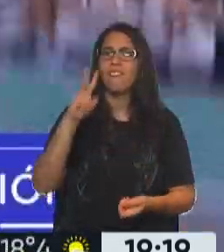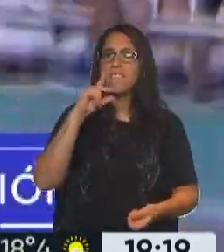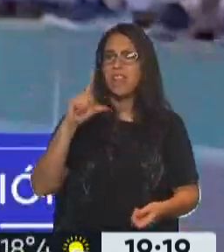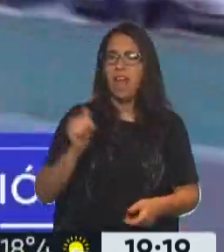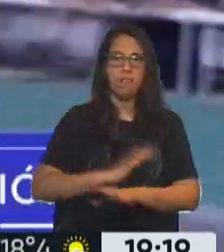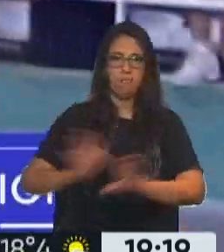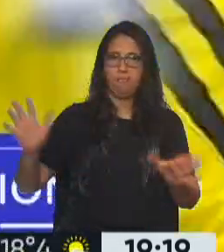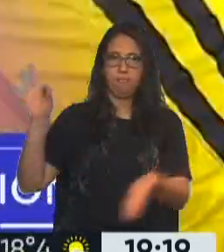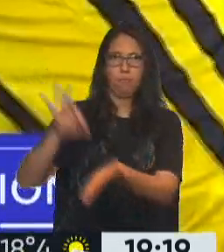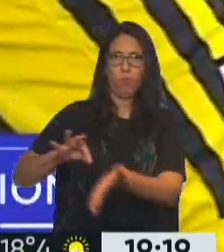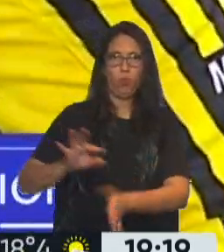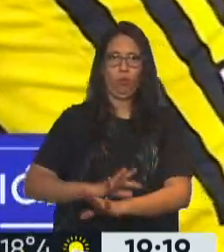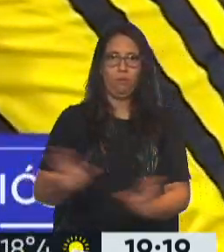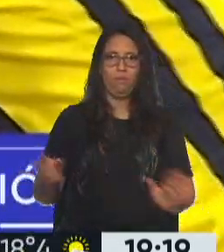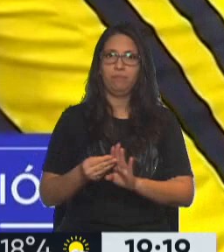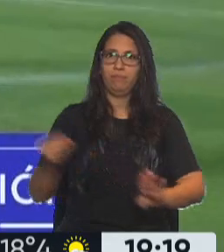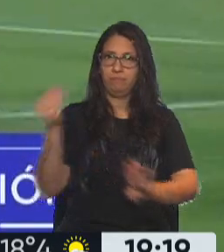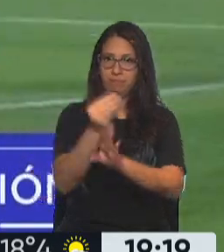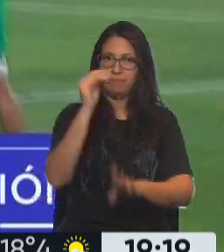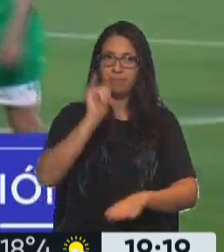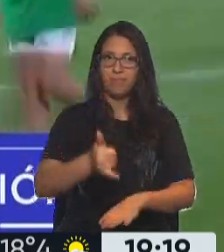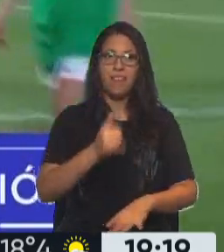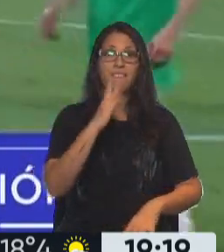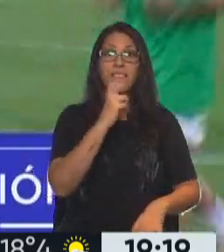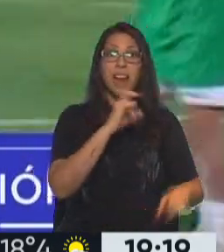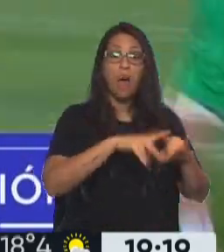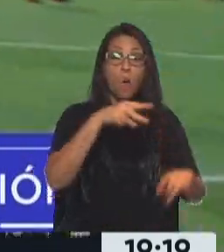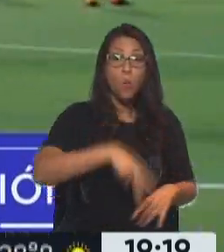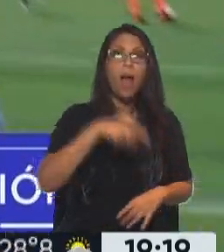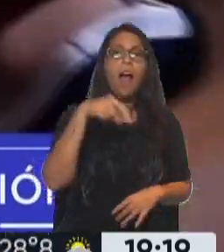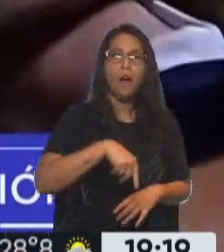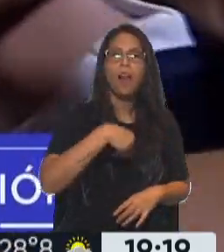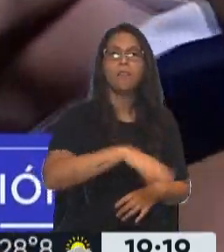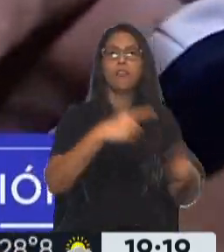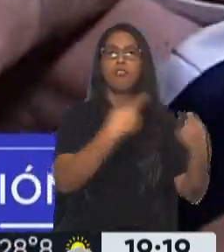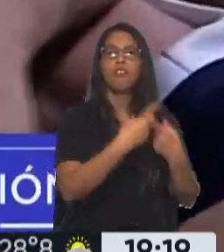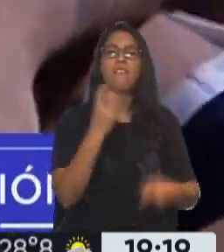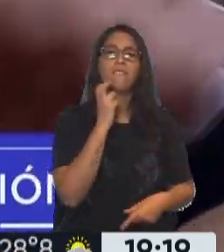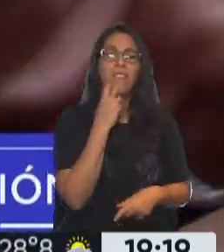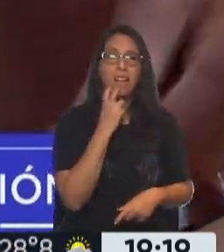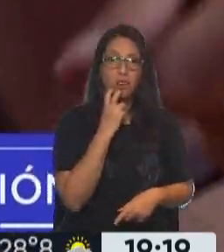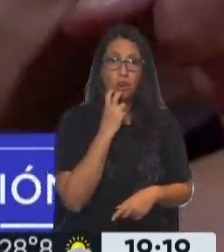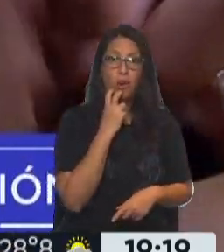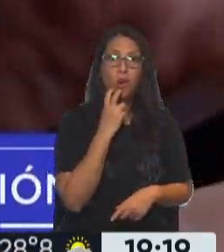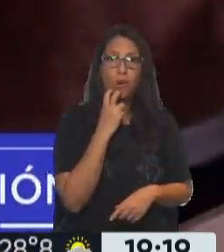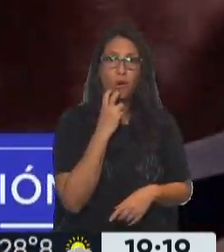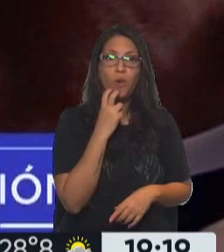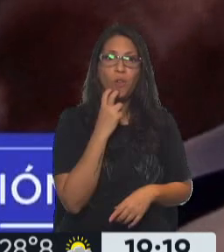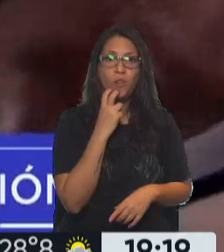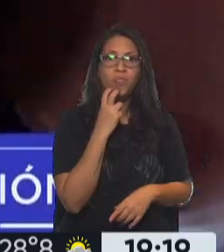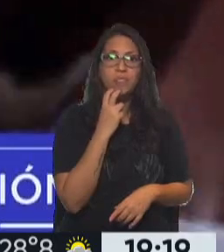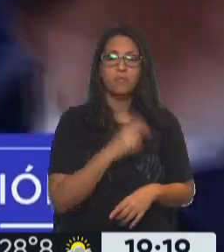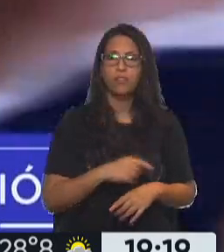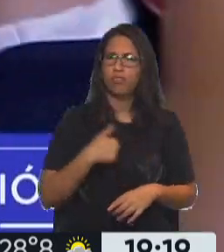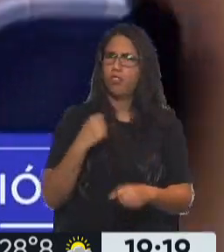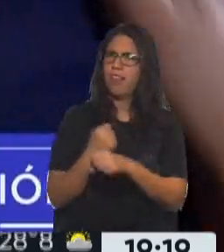Listo. Subió. Bueno. Almirante Brown ahora tendrá la posibilidad contra Ferrocarril Oeste, que pasó a Agropecuario. Yo trabajé para